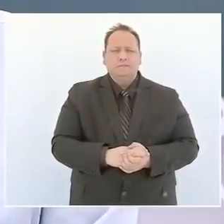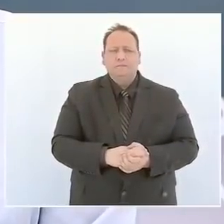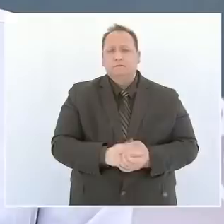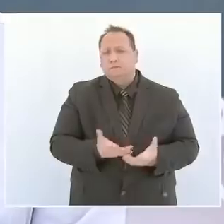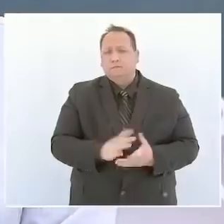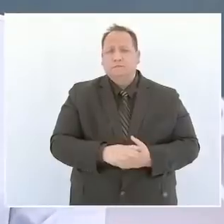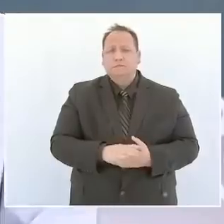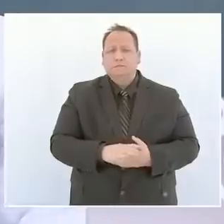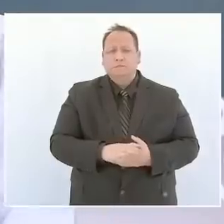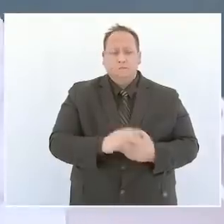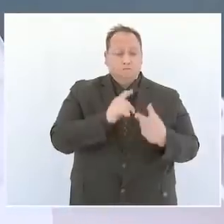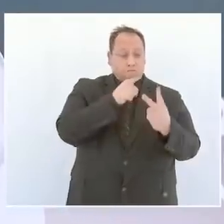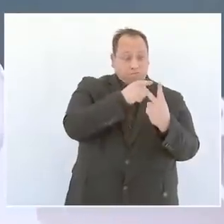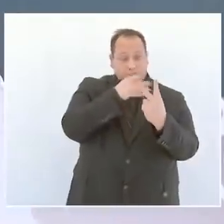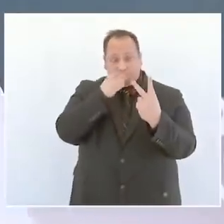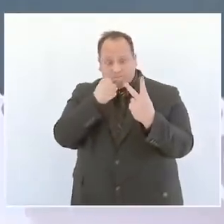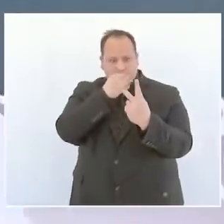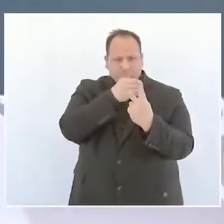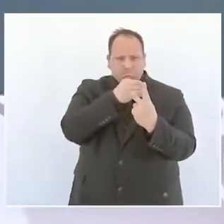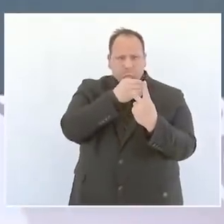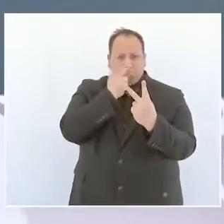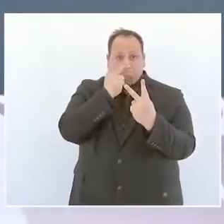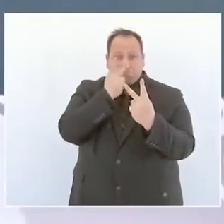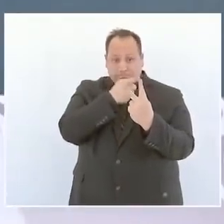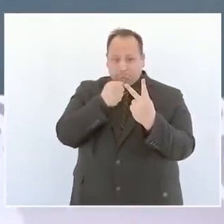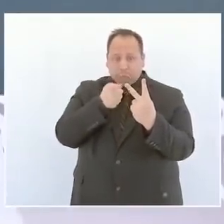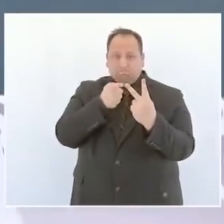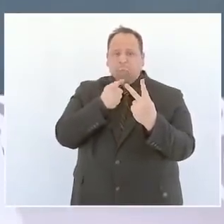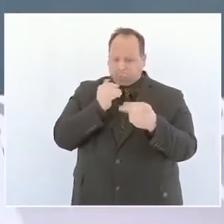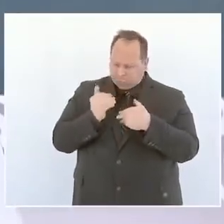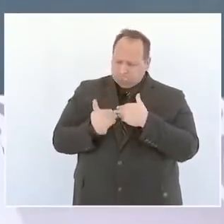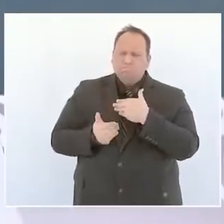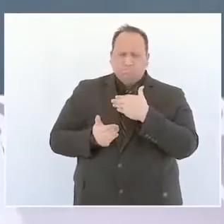En los dos propósitos vamos avanzando.